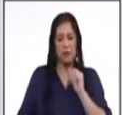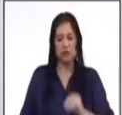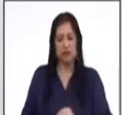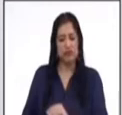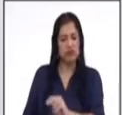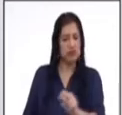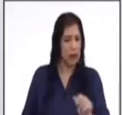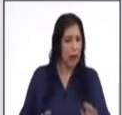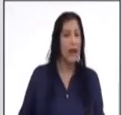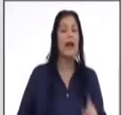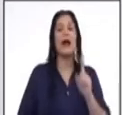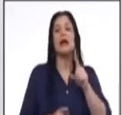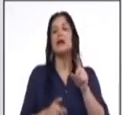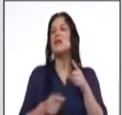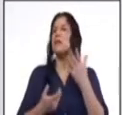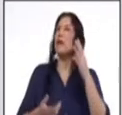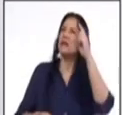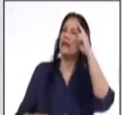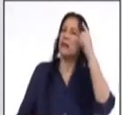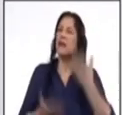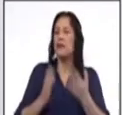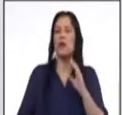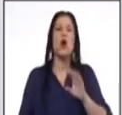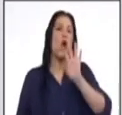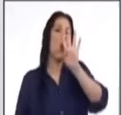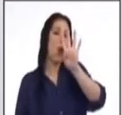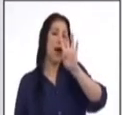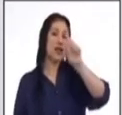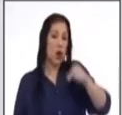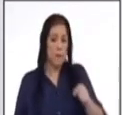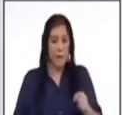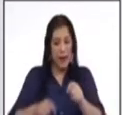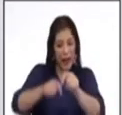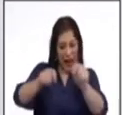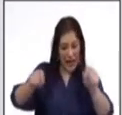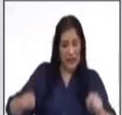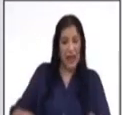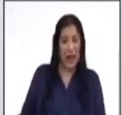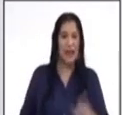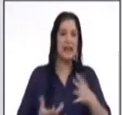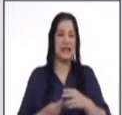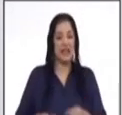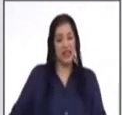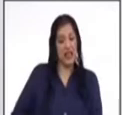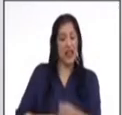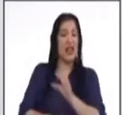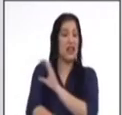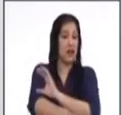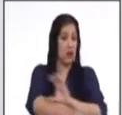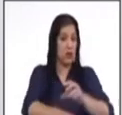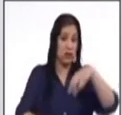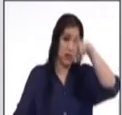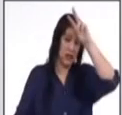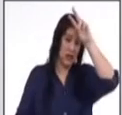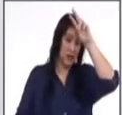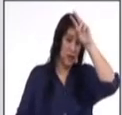fertilizante. Se estimaba que cerca de 4.000 hectáreas de tierra agrícola de la costa peruana eran